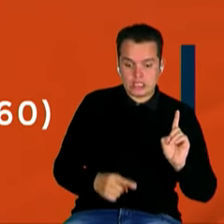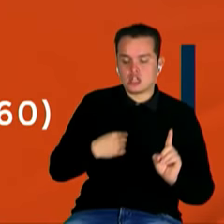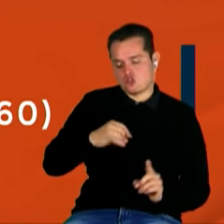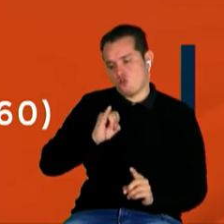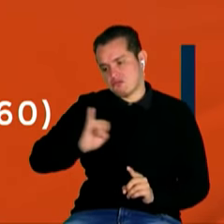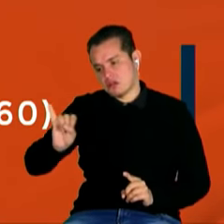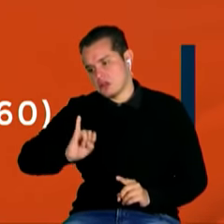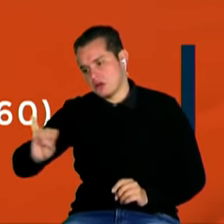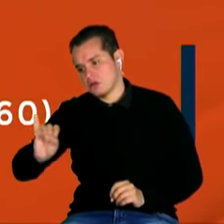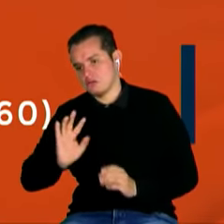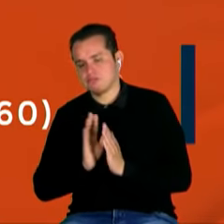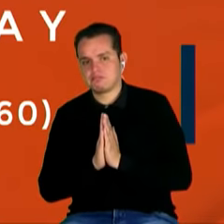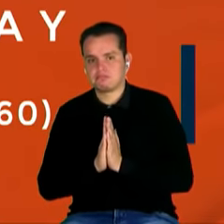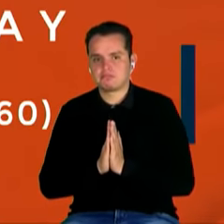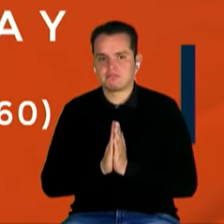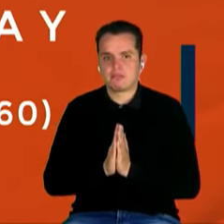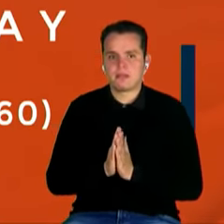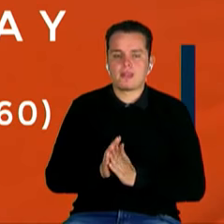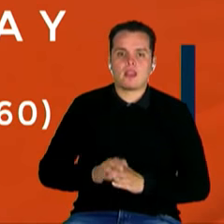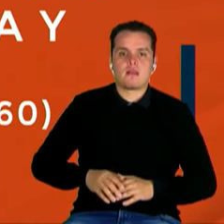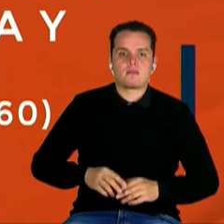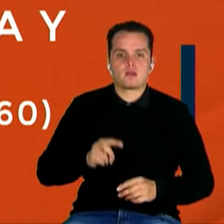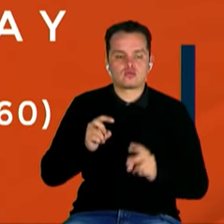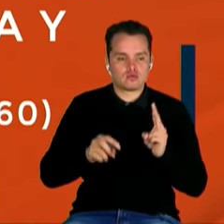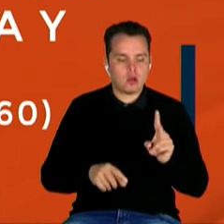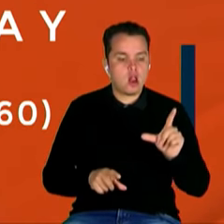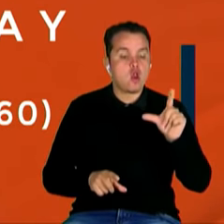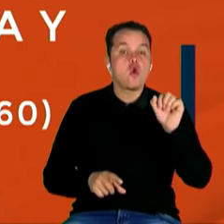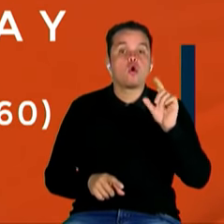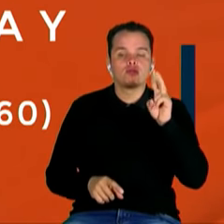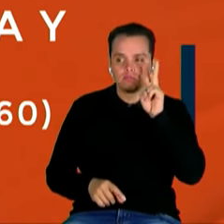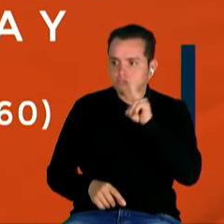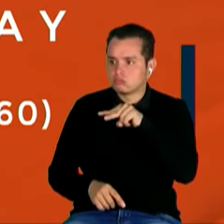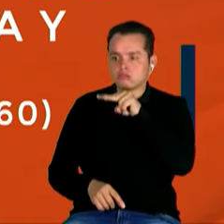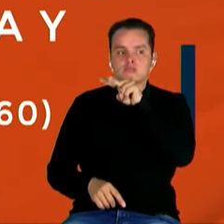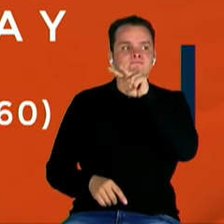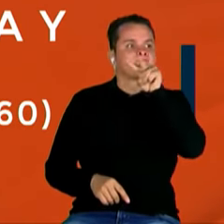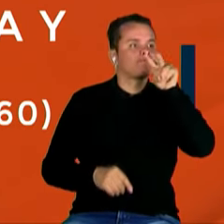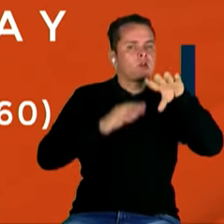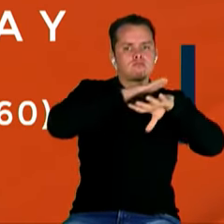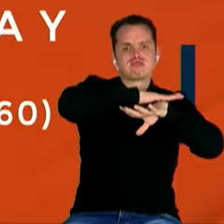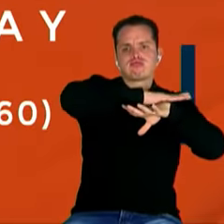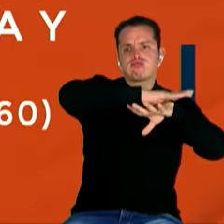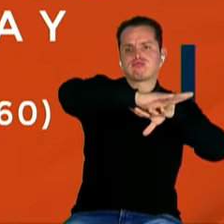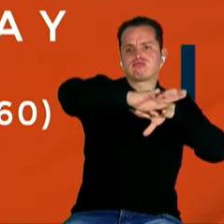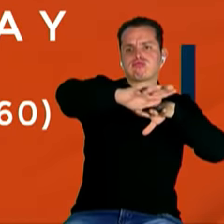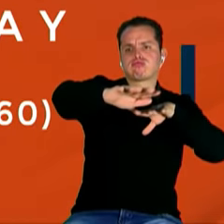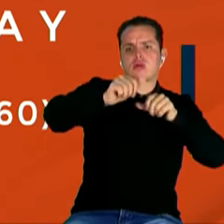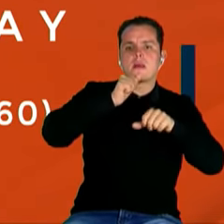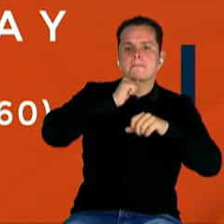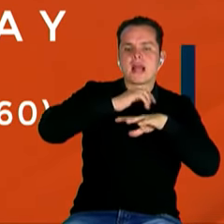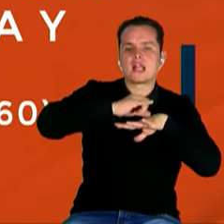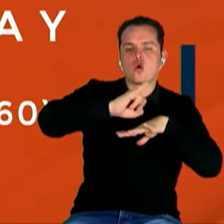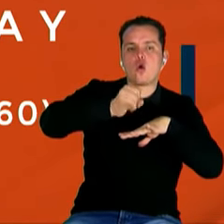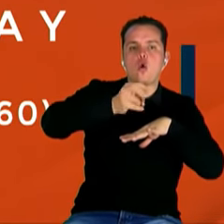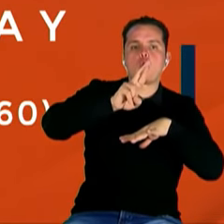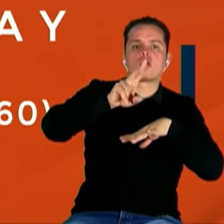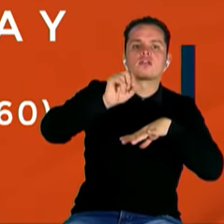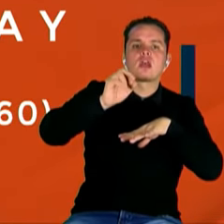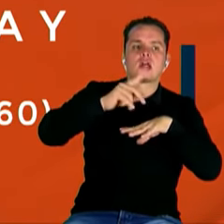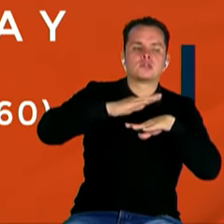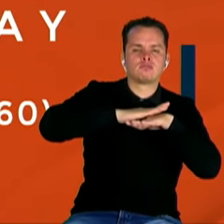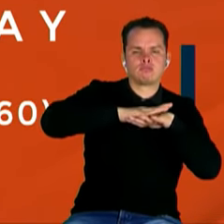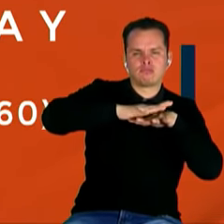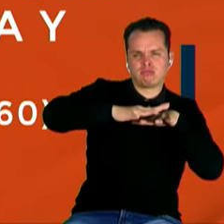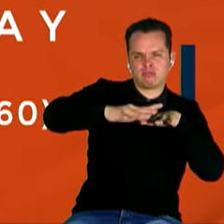yo iré a la izquierda. Alzó Lot sus ojos y vio toda la llanura del Jordán, que toda ella era de